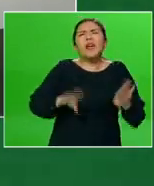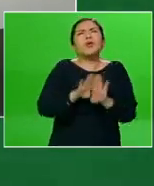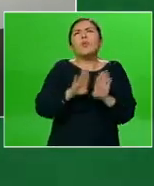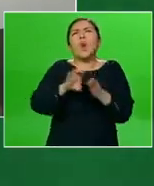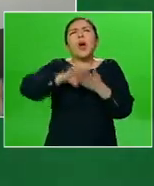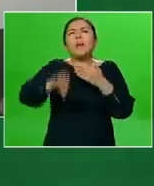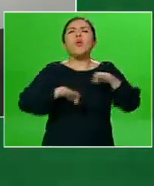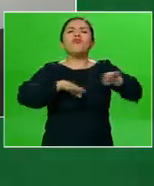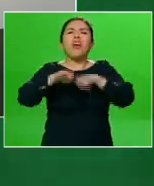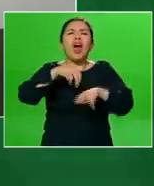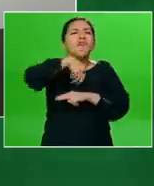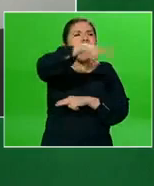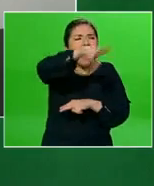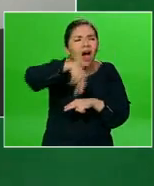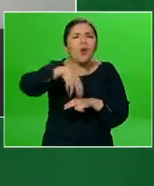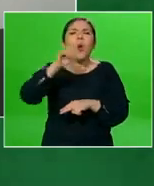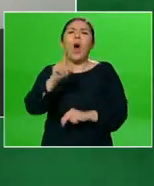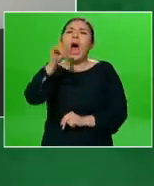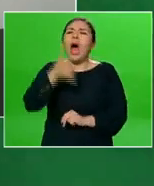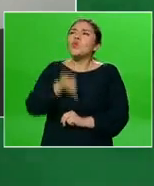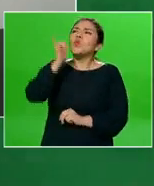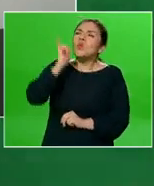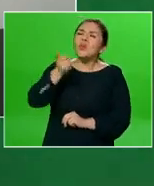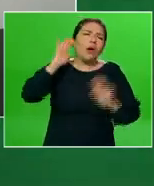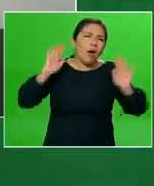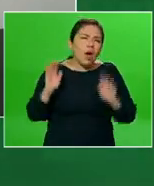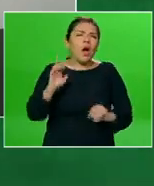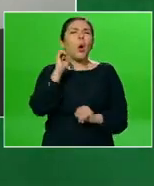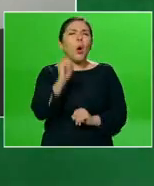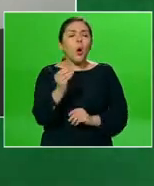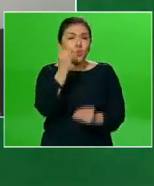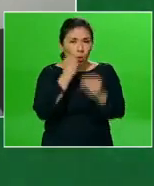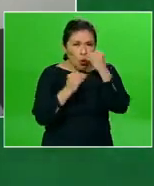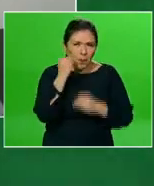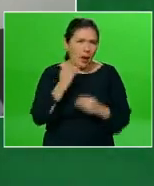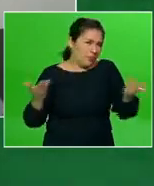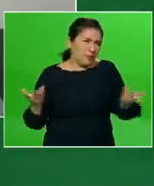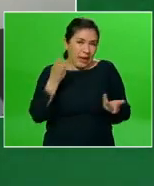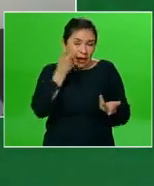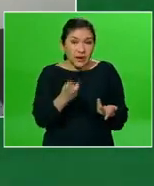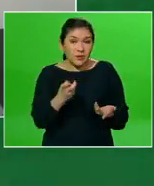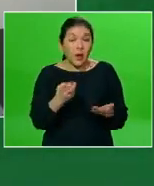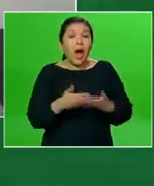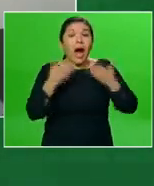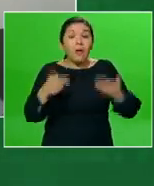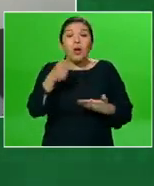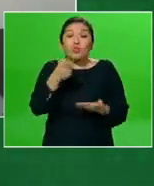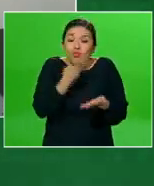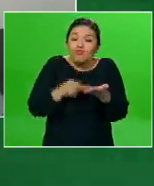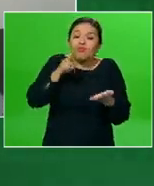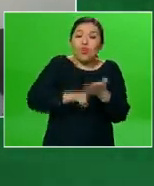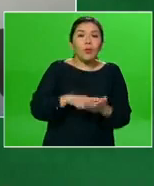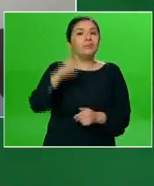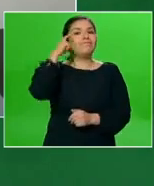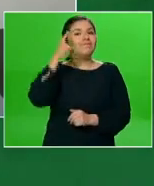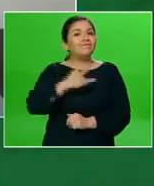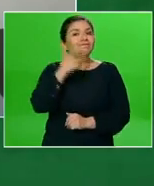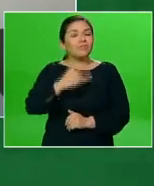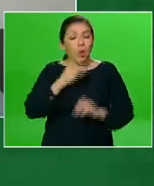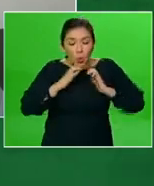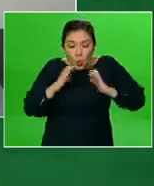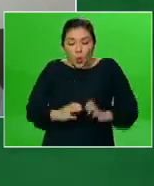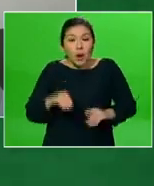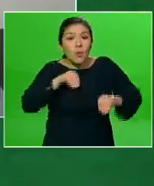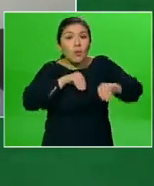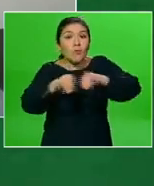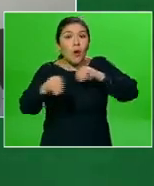trabajo o tomar agua o comer en movimiento la actividad física ya no viene siendo